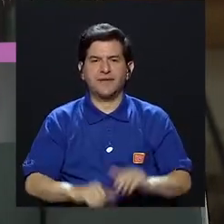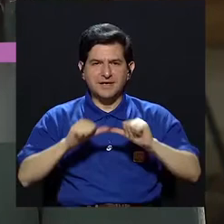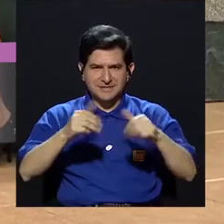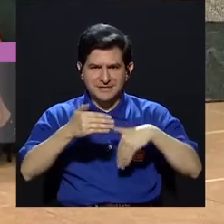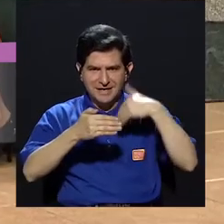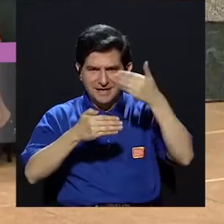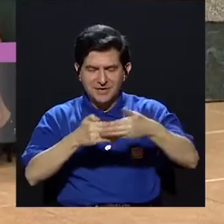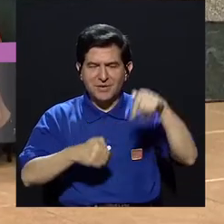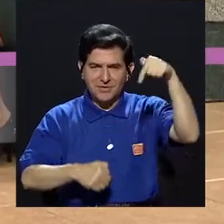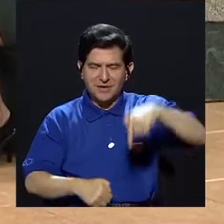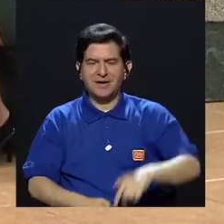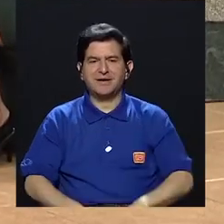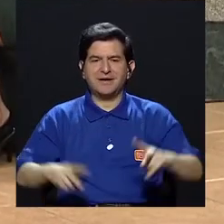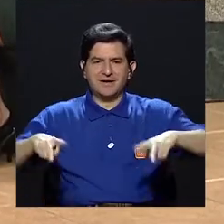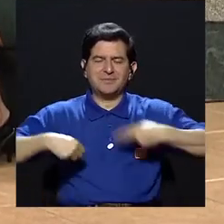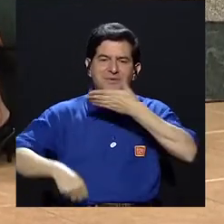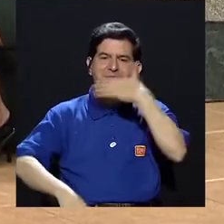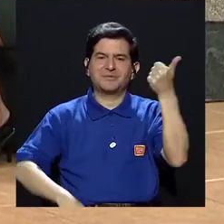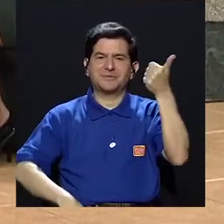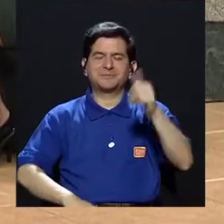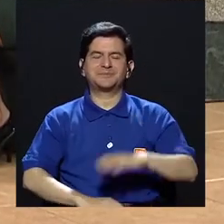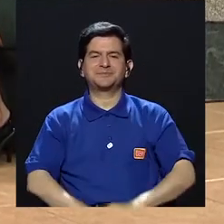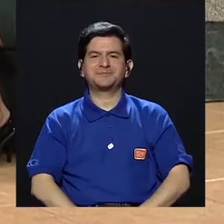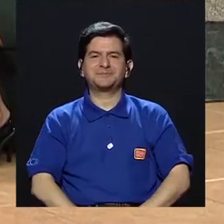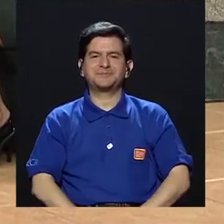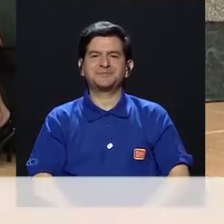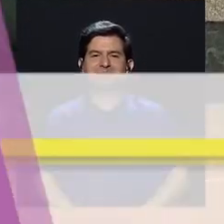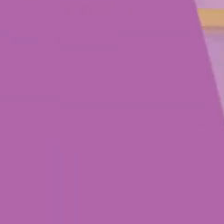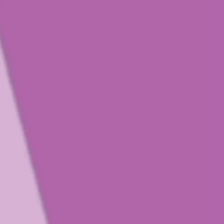Ya regresamos con más de Vivir Mejor.